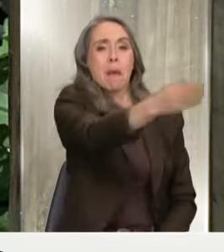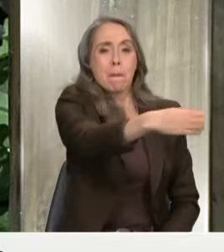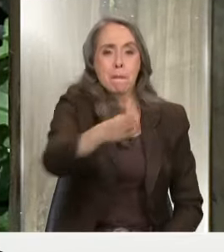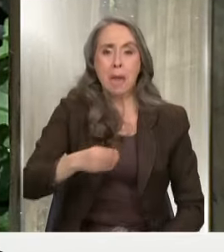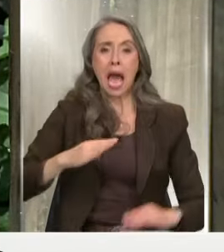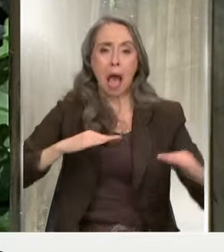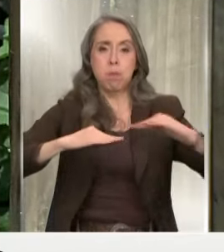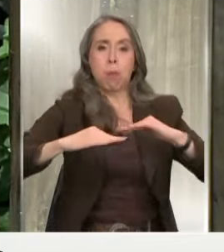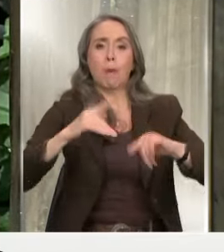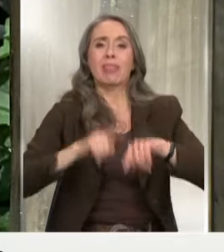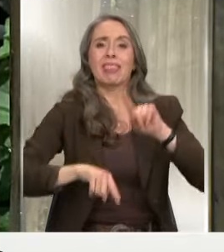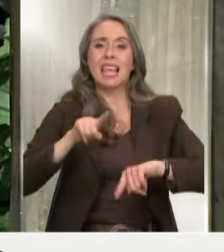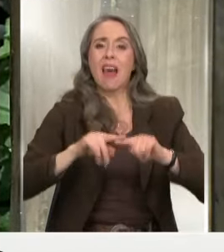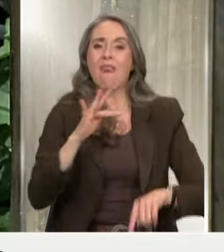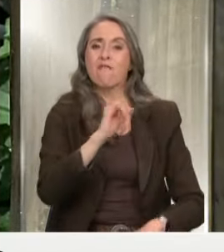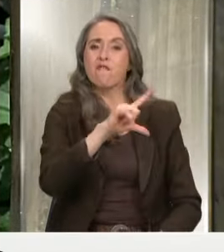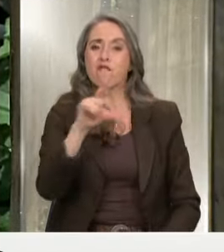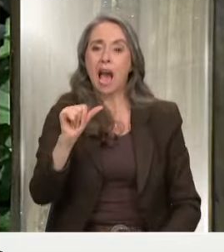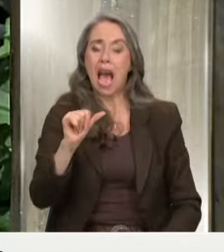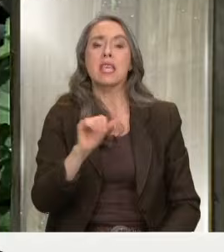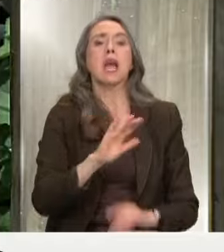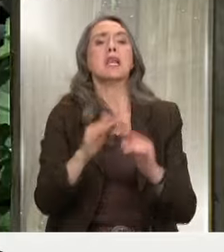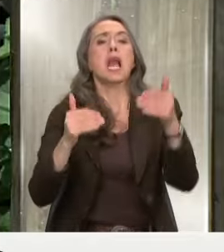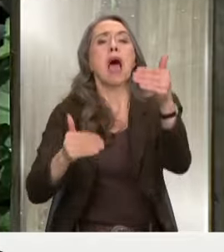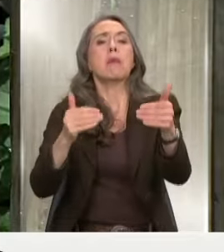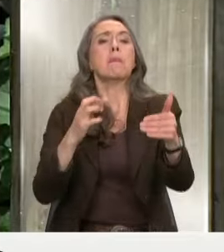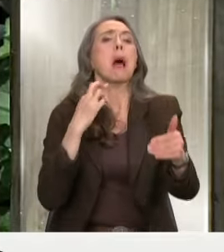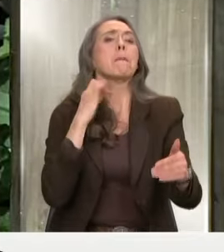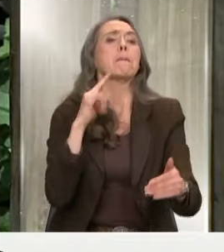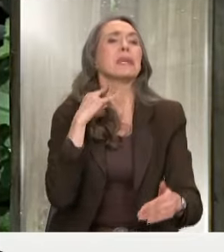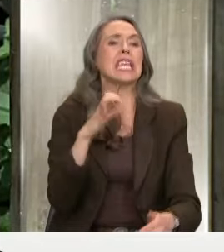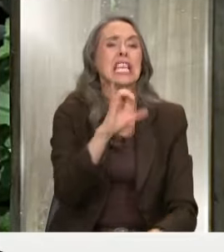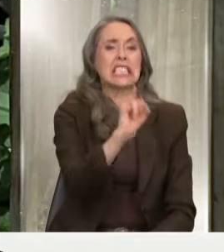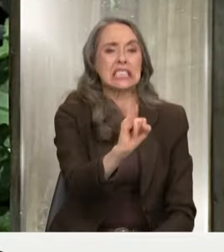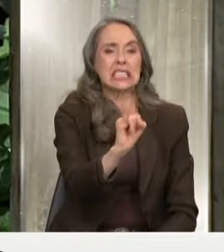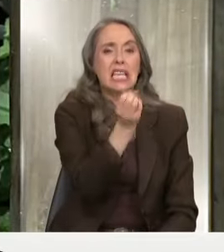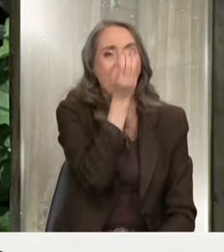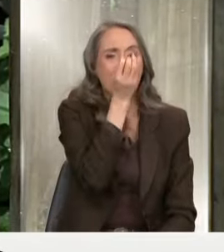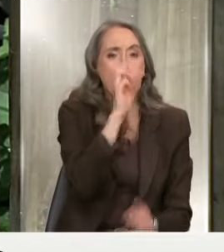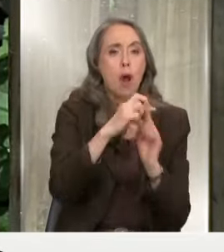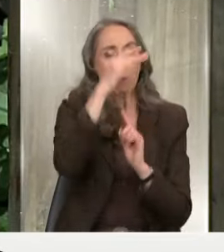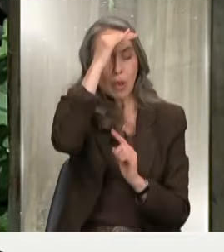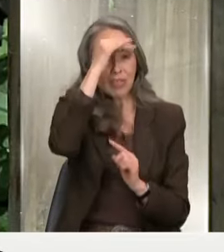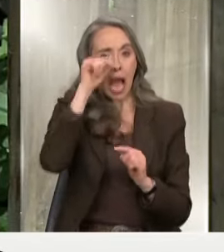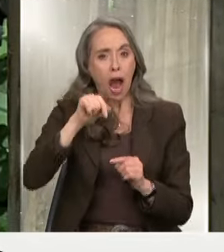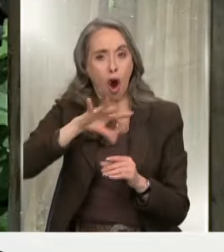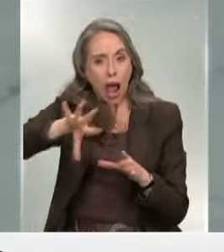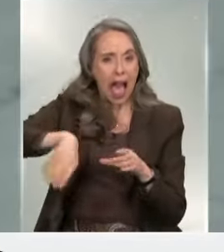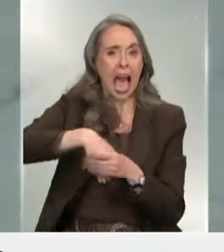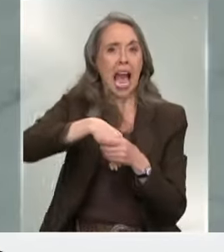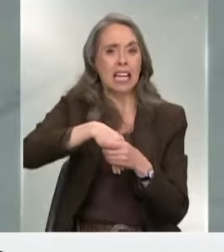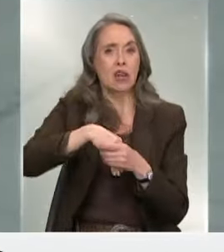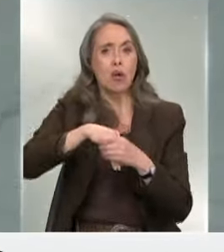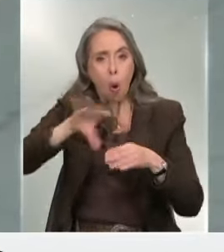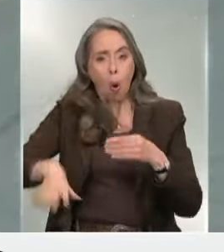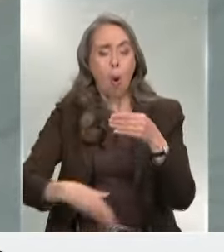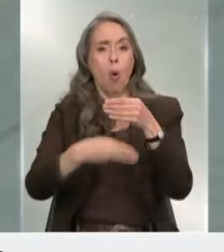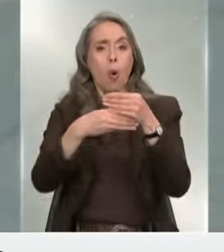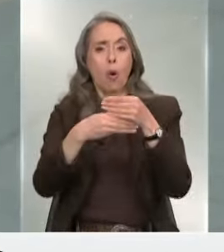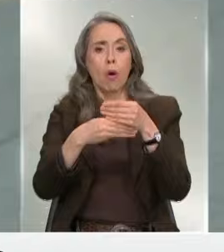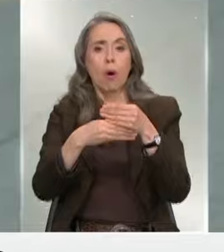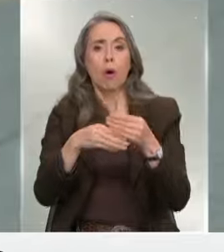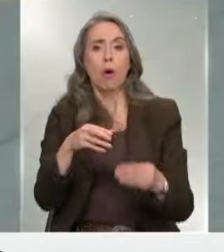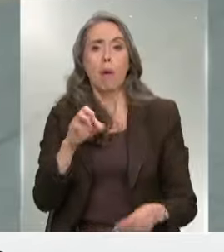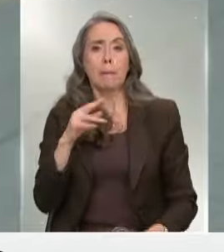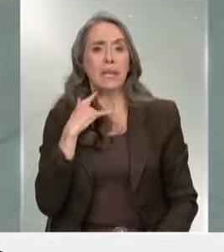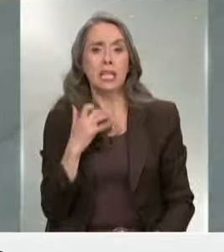a Pirque, solamente Puente Alto y La Florida, me parece. Pero ahora que Pirque, igual es fome, da terror,